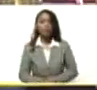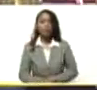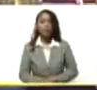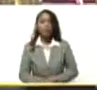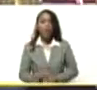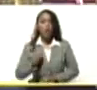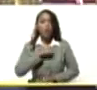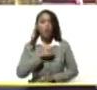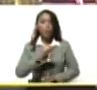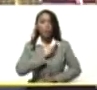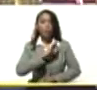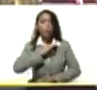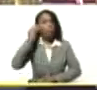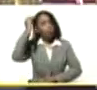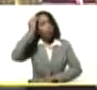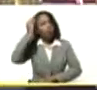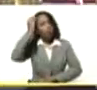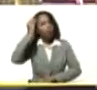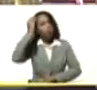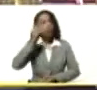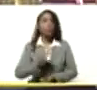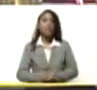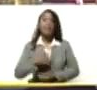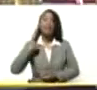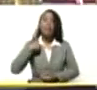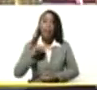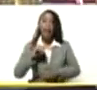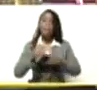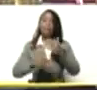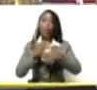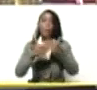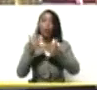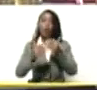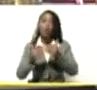Nuestro pensamiento tiene que ir adelante.